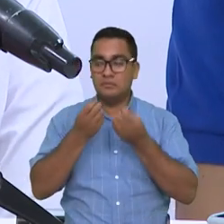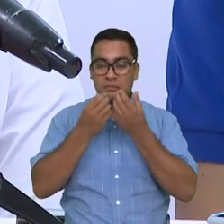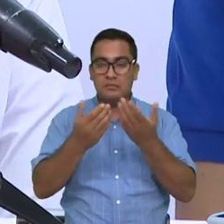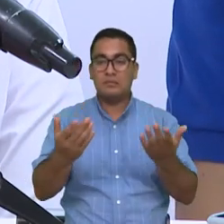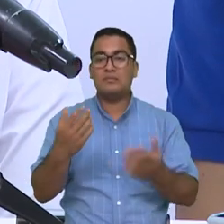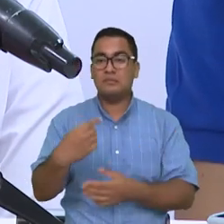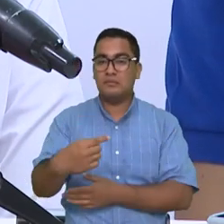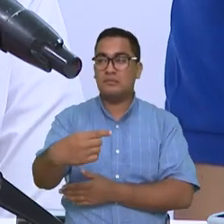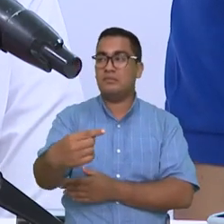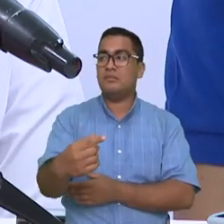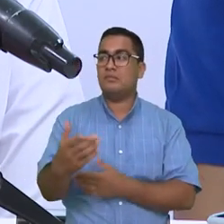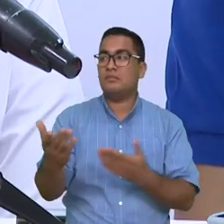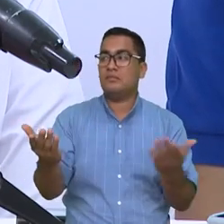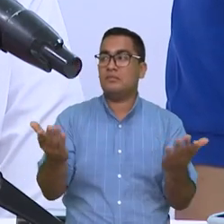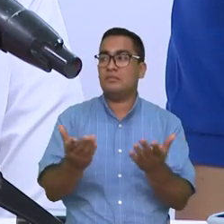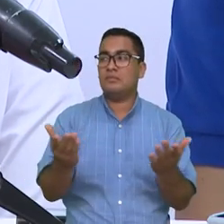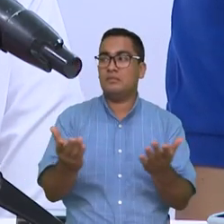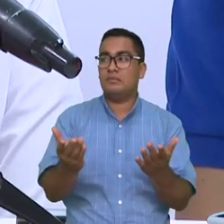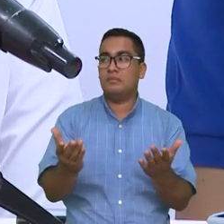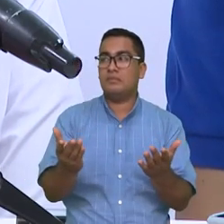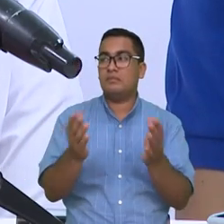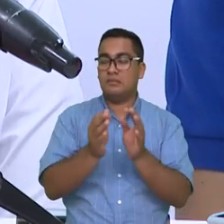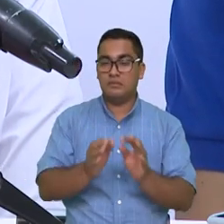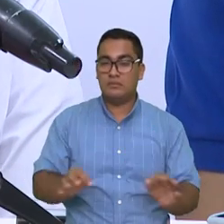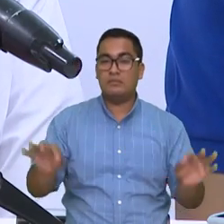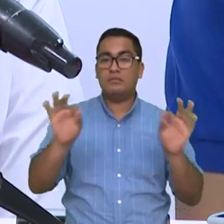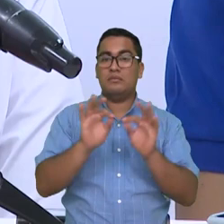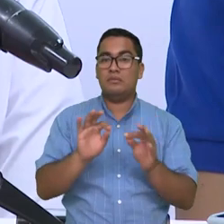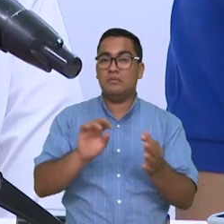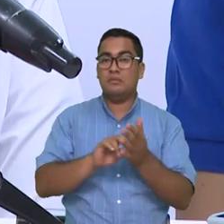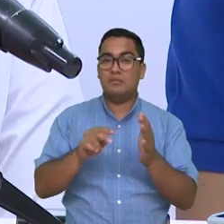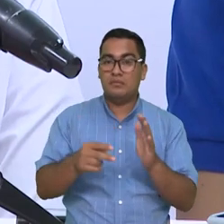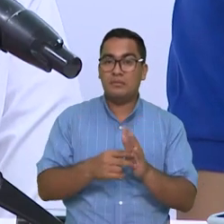diariamente para continuar haciendo las